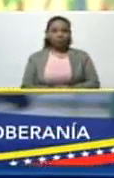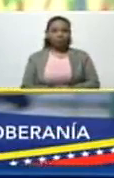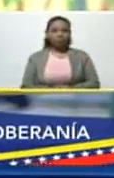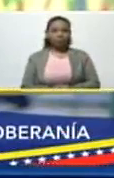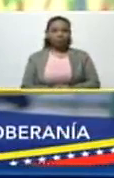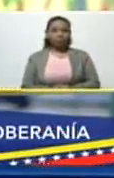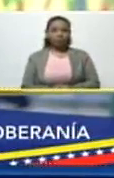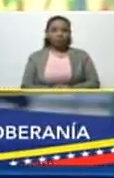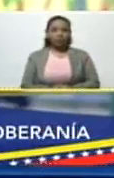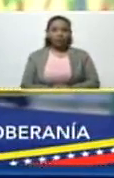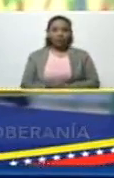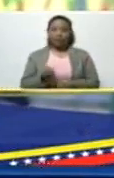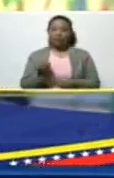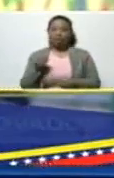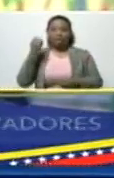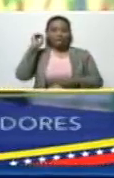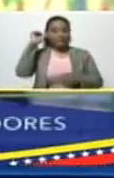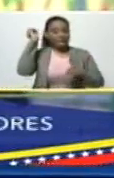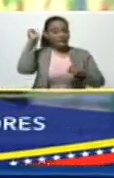sin venenos,